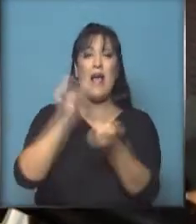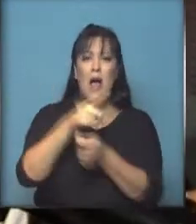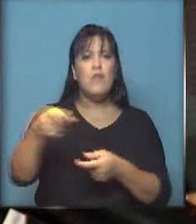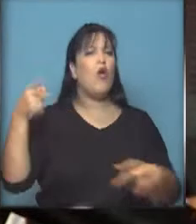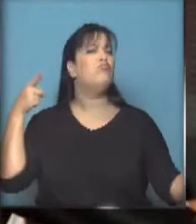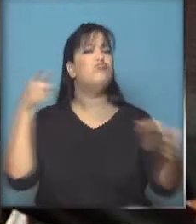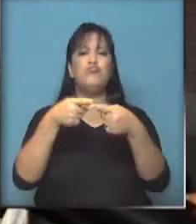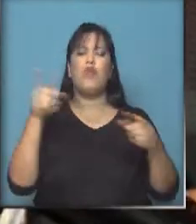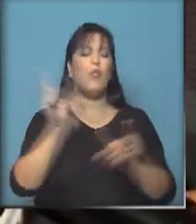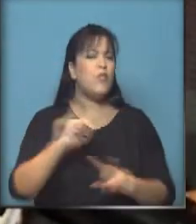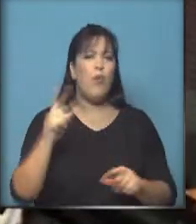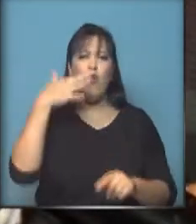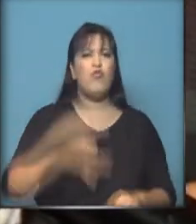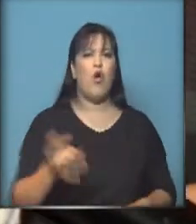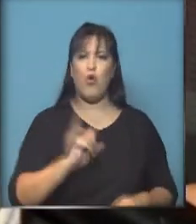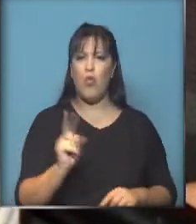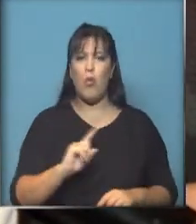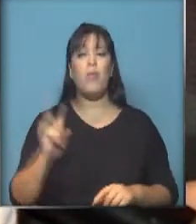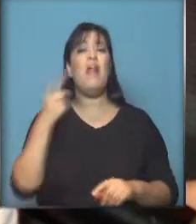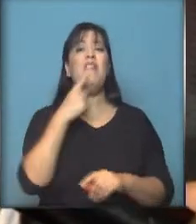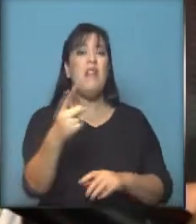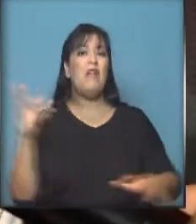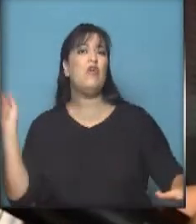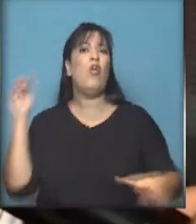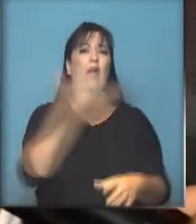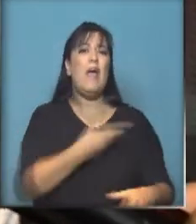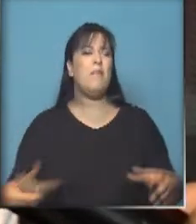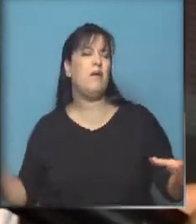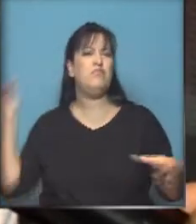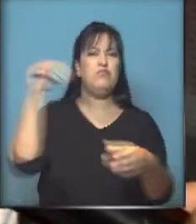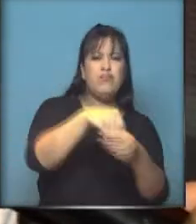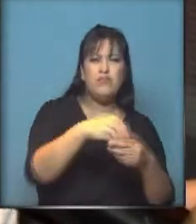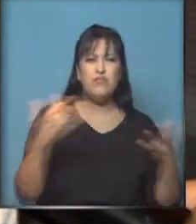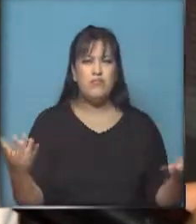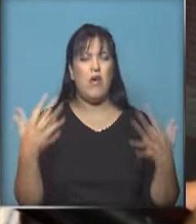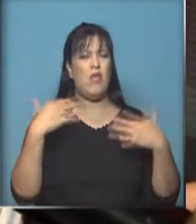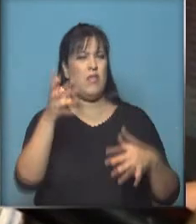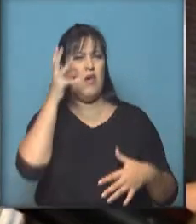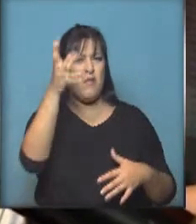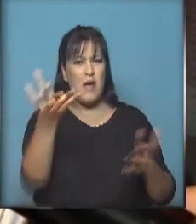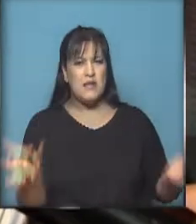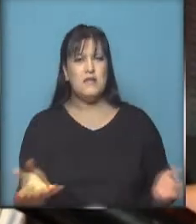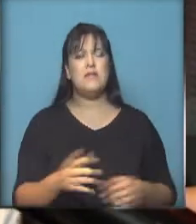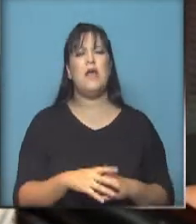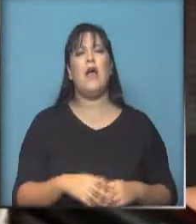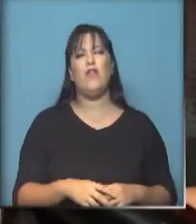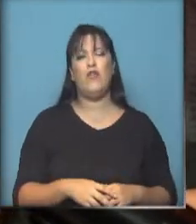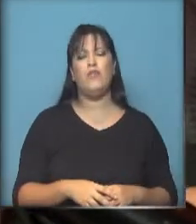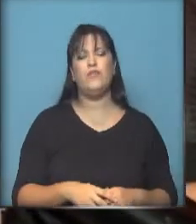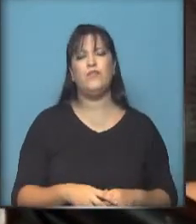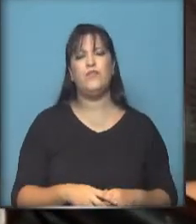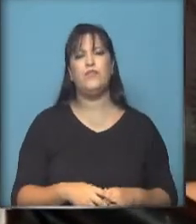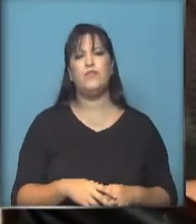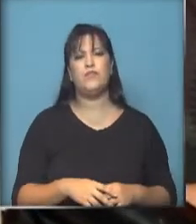objetivos, sino que establece la intervención directa del Estado en la economía y en las empresas, fijando márgenes de utilidad, niveles de stock, canales de distribución